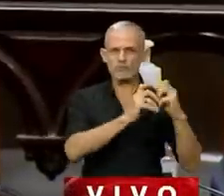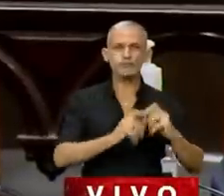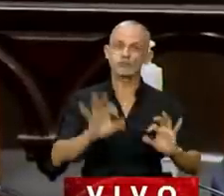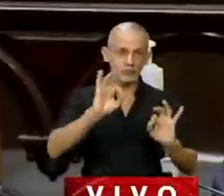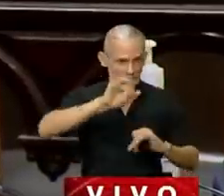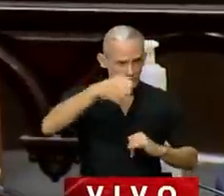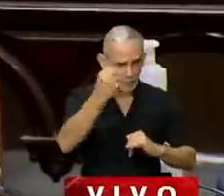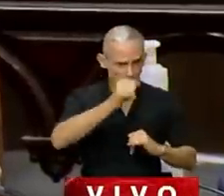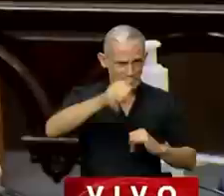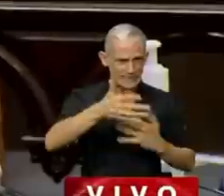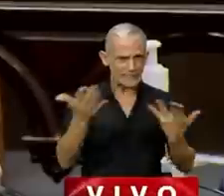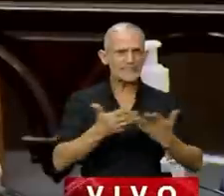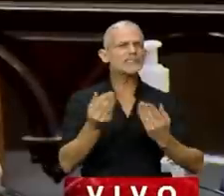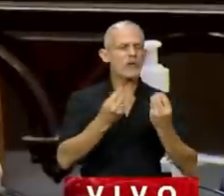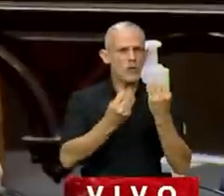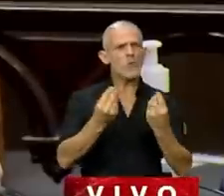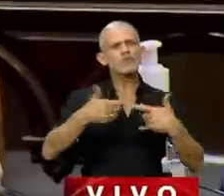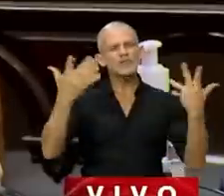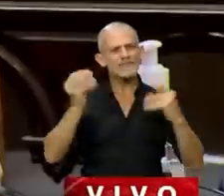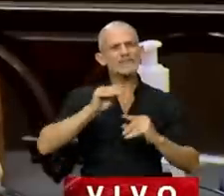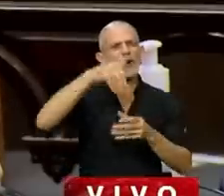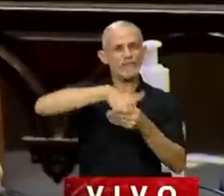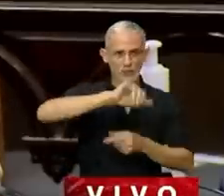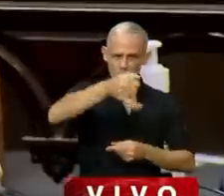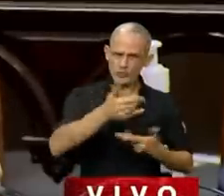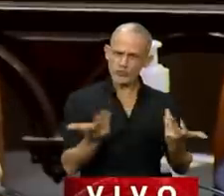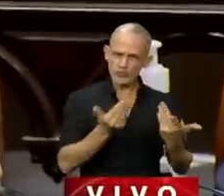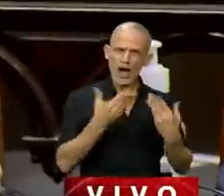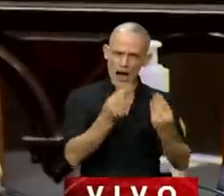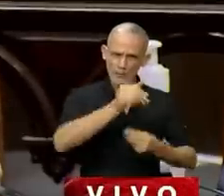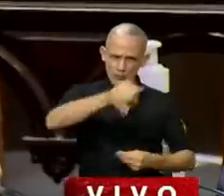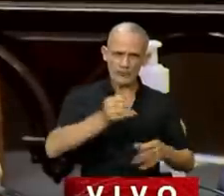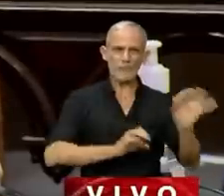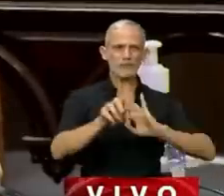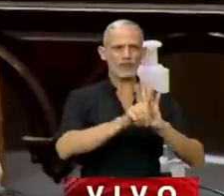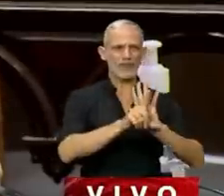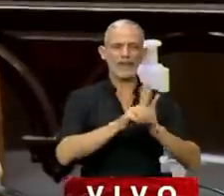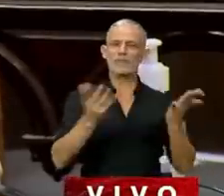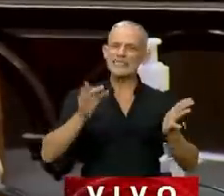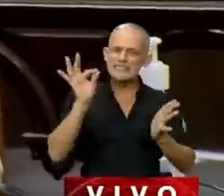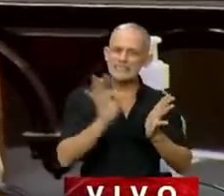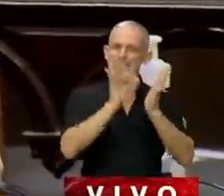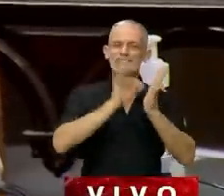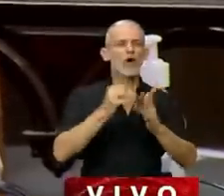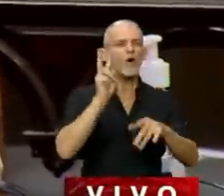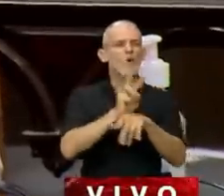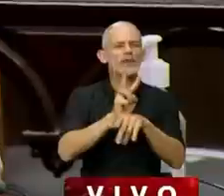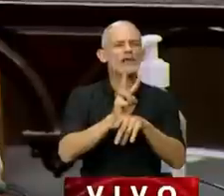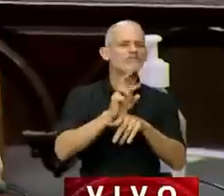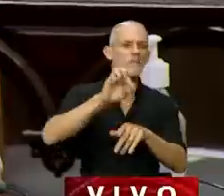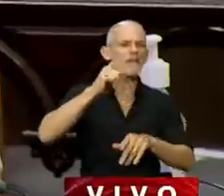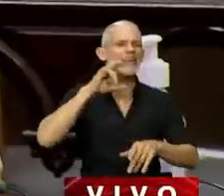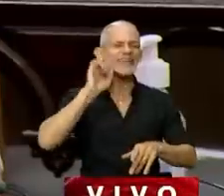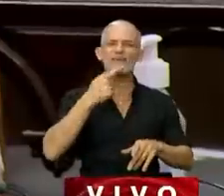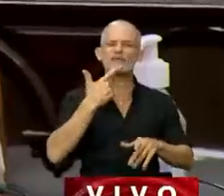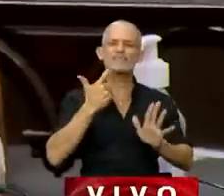son importantes y muchos los votamos a favor y los vamos a votar a favor, pero con excepción de cuidados paliativos no